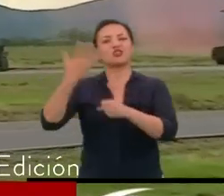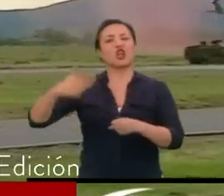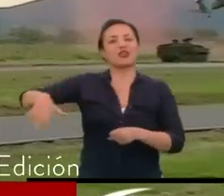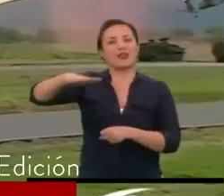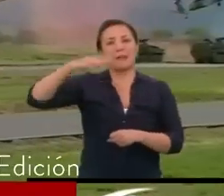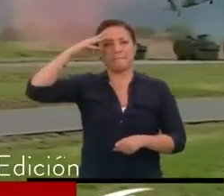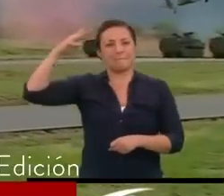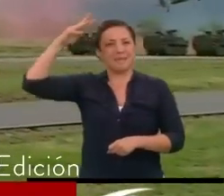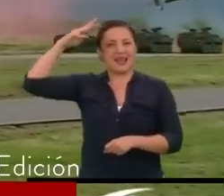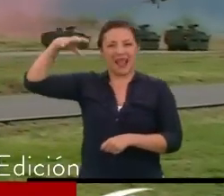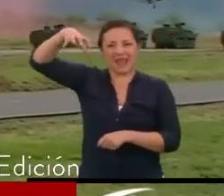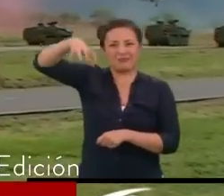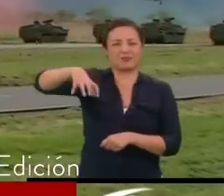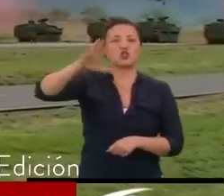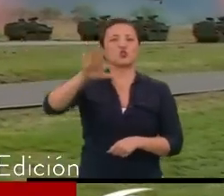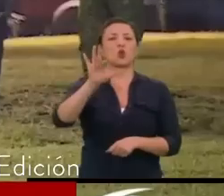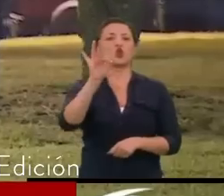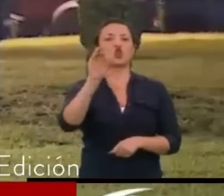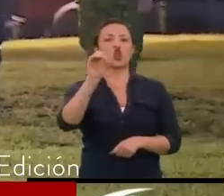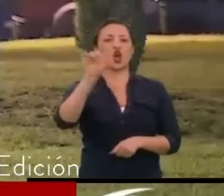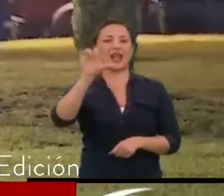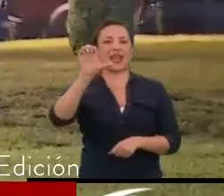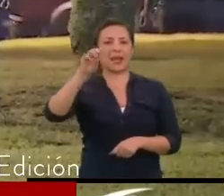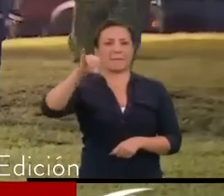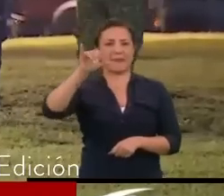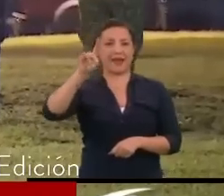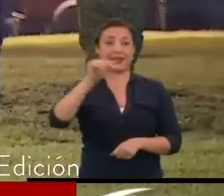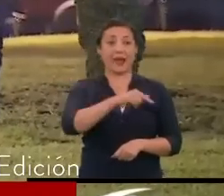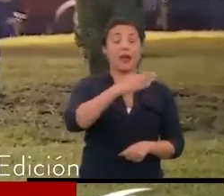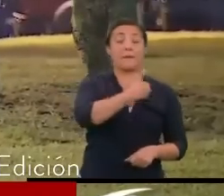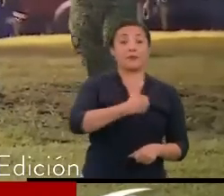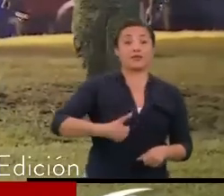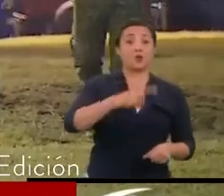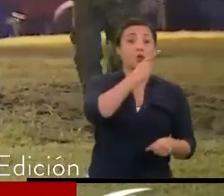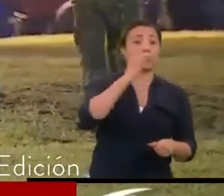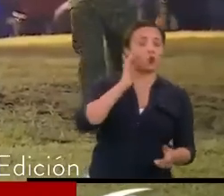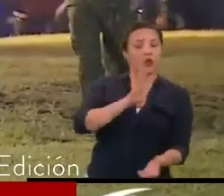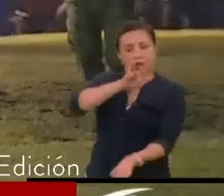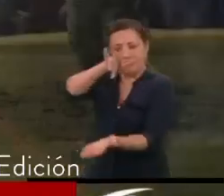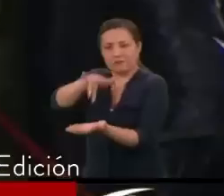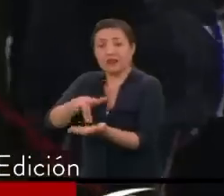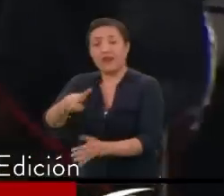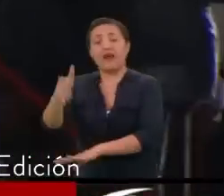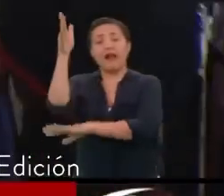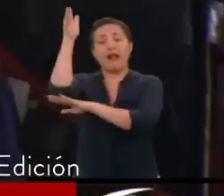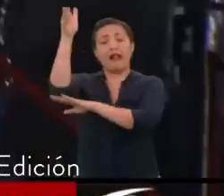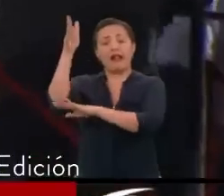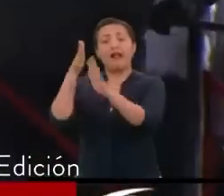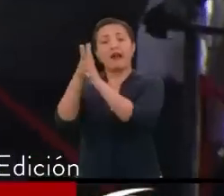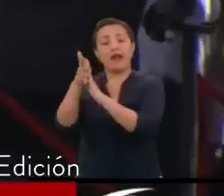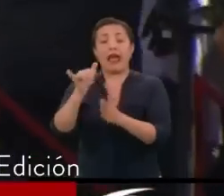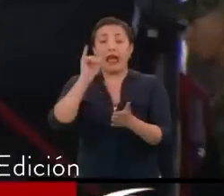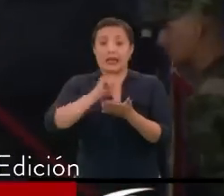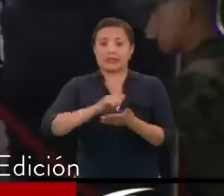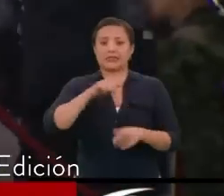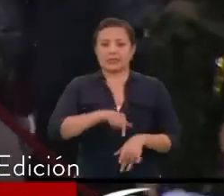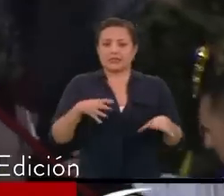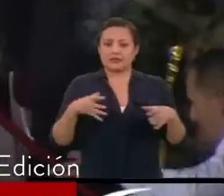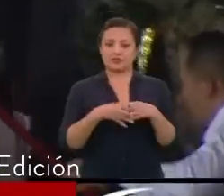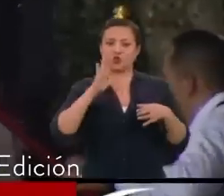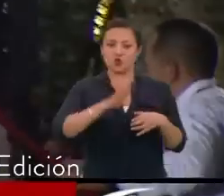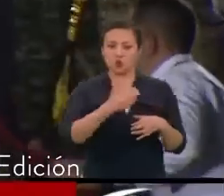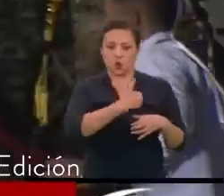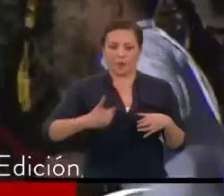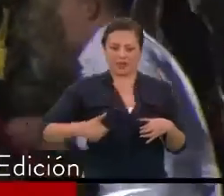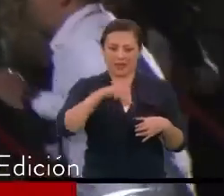Melgar, Tolima. El presidente Iván Duque asistió a la ceremonia y en su discurso aseguró que fue su gobierno el que más impulsó los